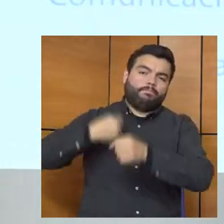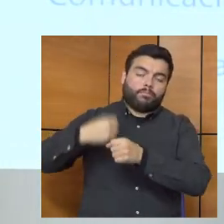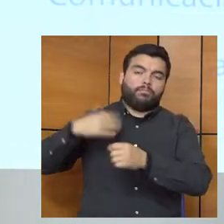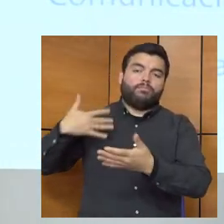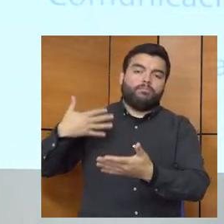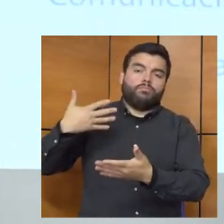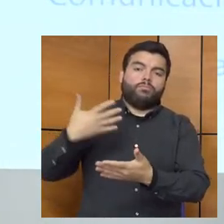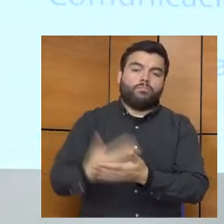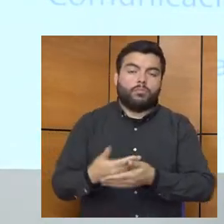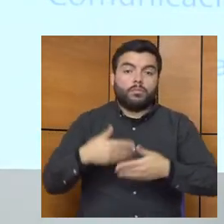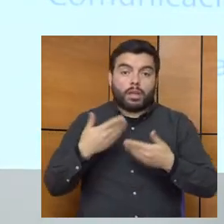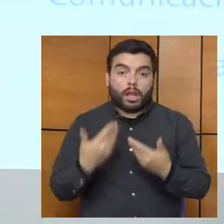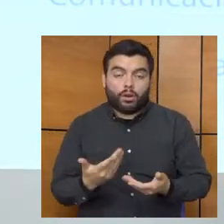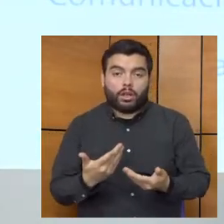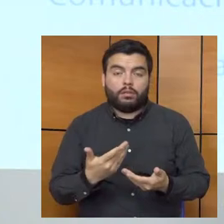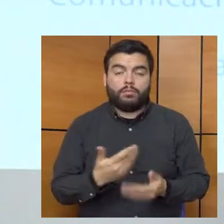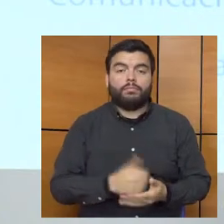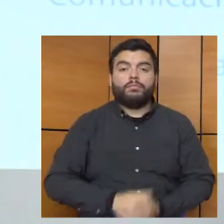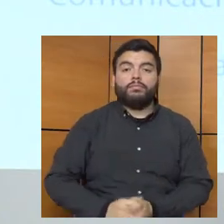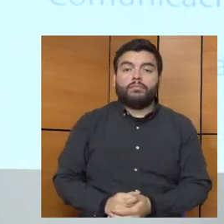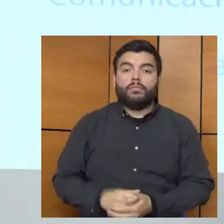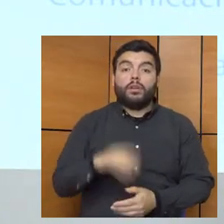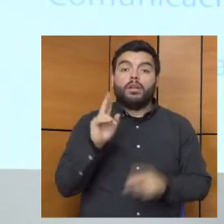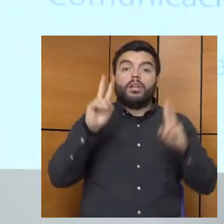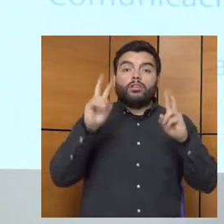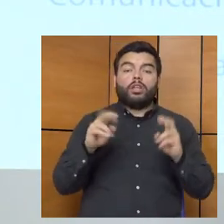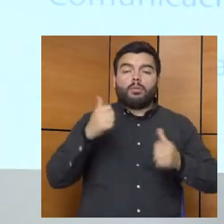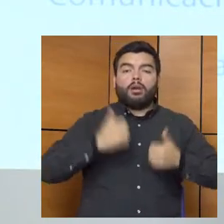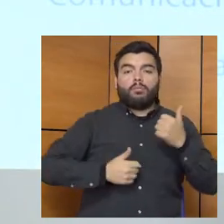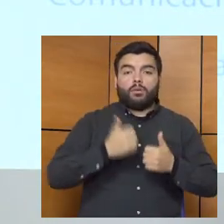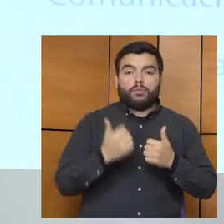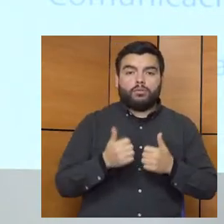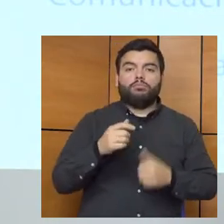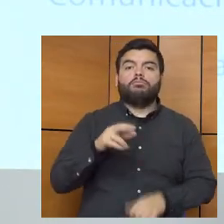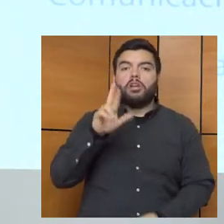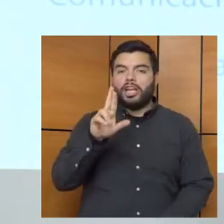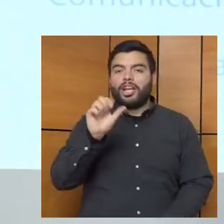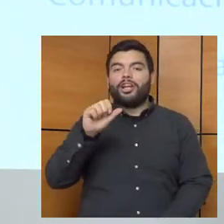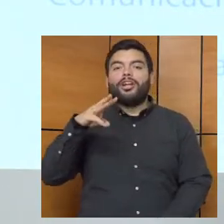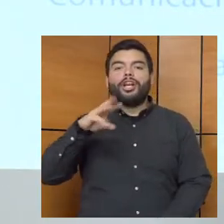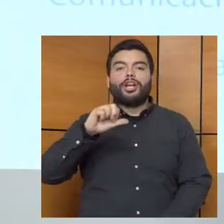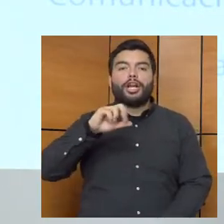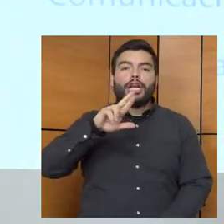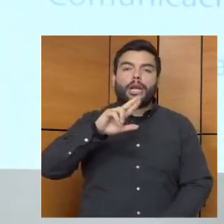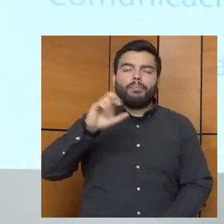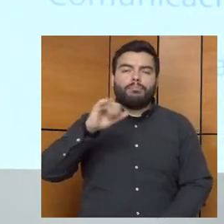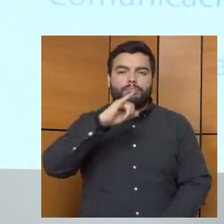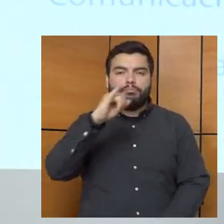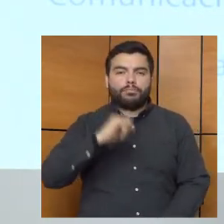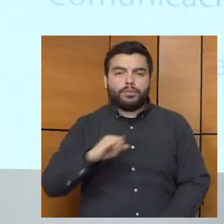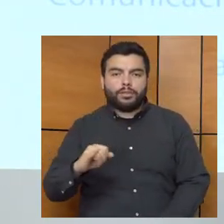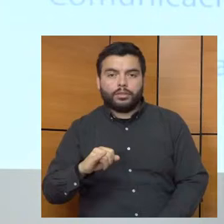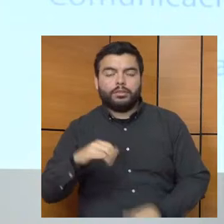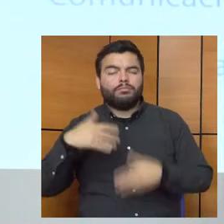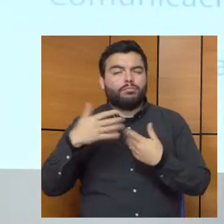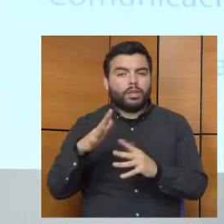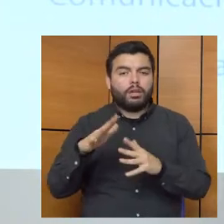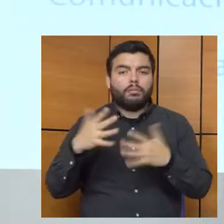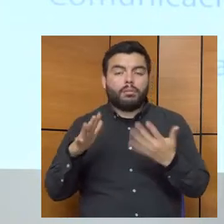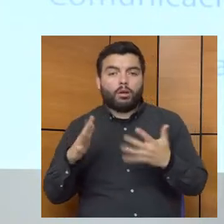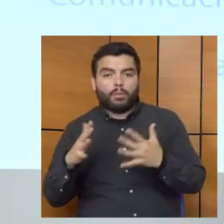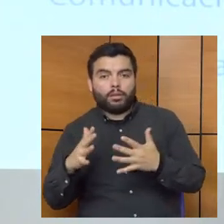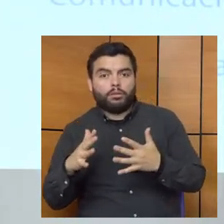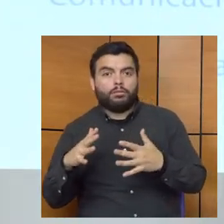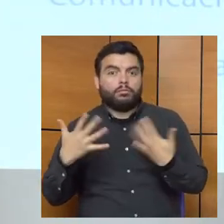que pues la relación profesional con el doctor Ramírez, pues son una colaboración desde